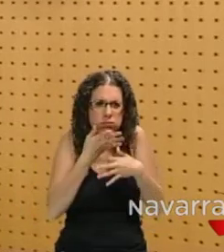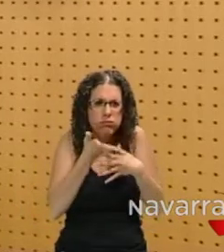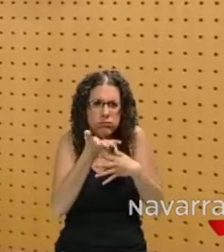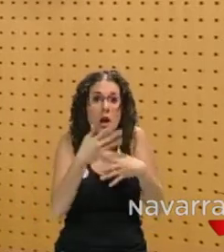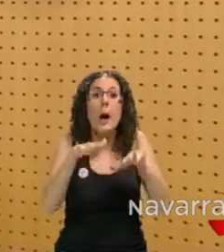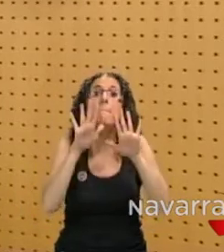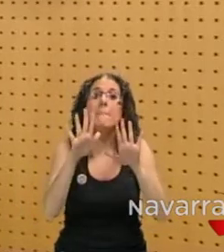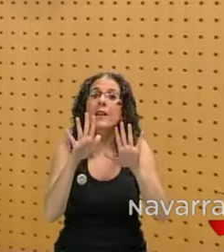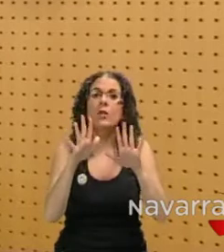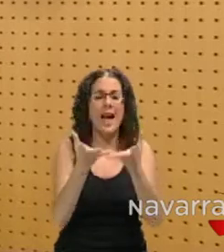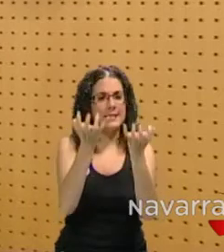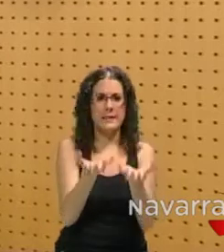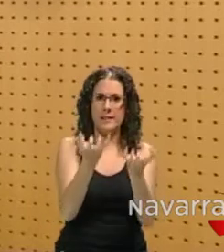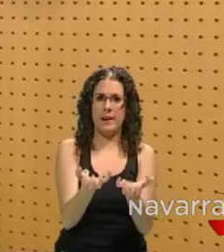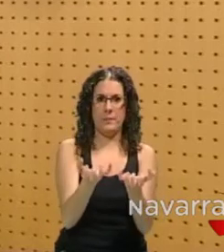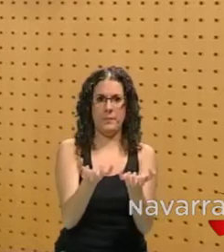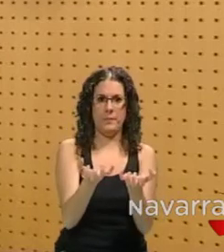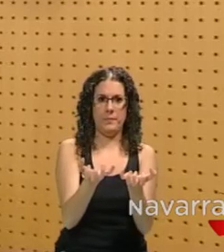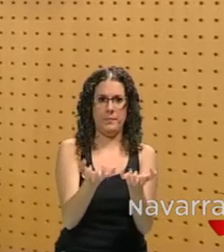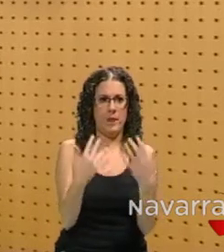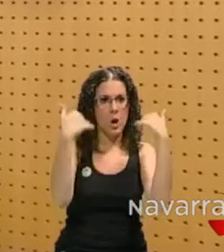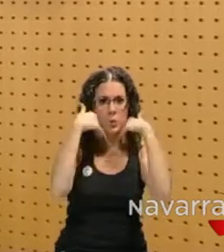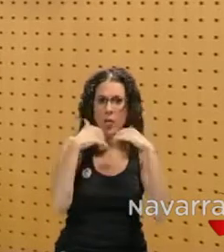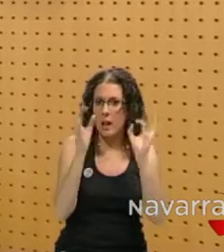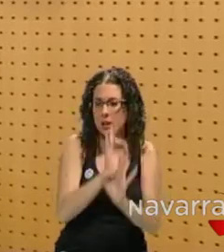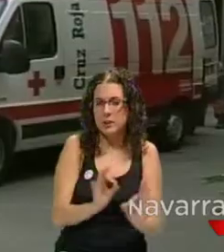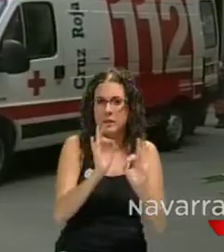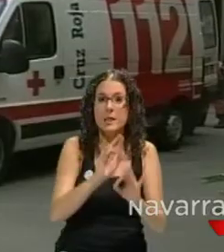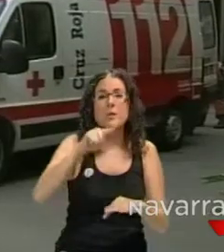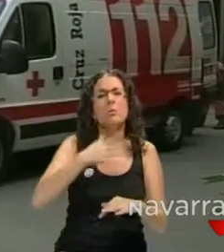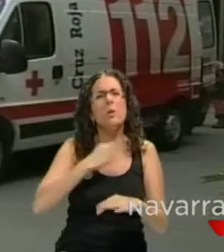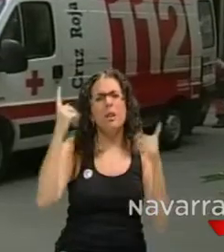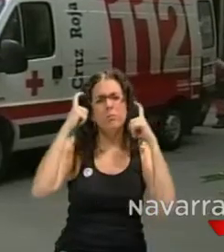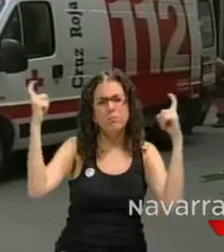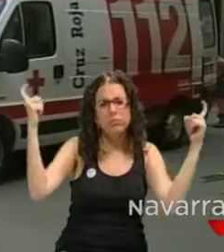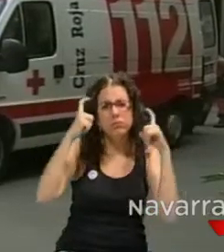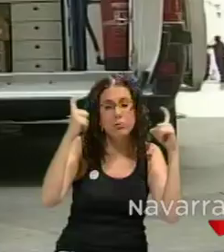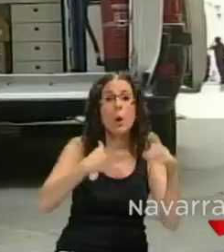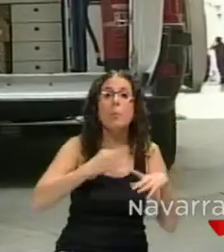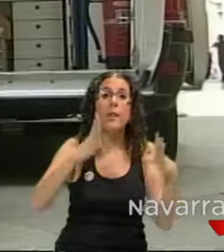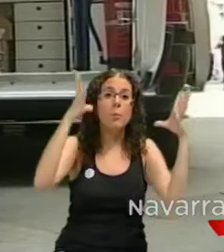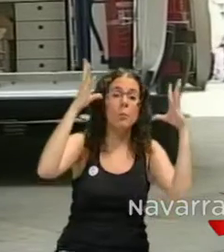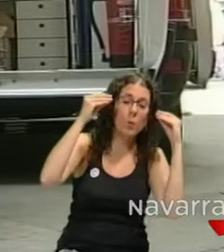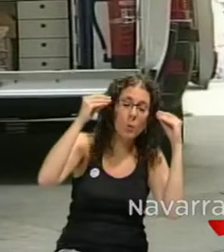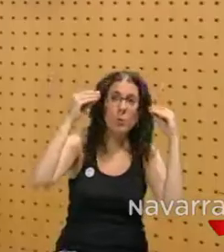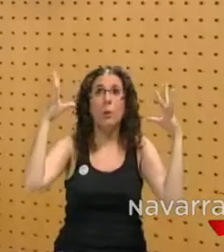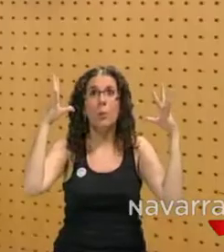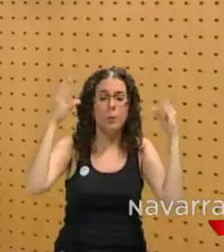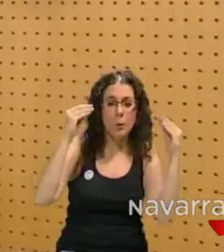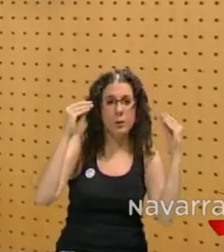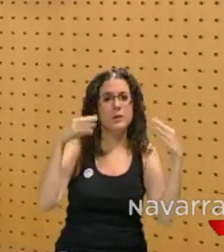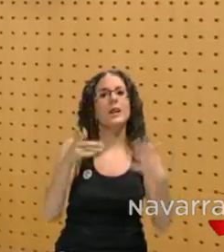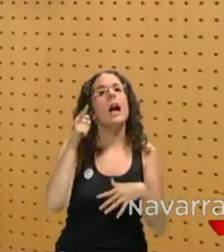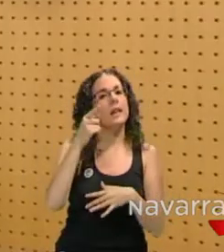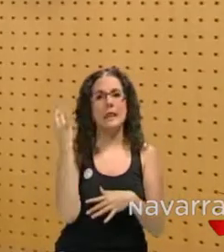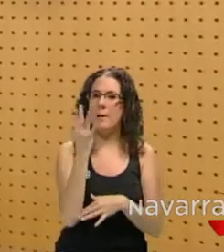más. Y luego puede haber dolor de cabeza, alteraciones del estado de consciencia, y ahí sí que se necesita